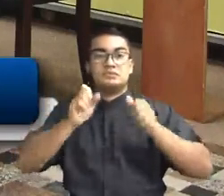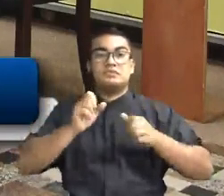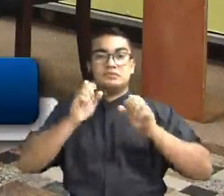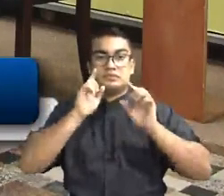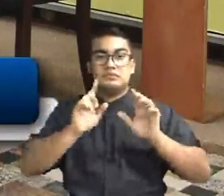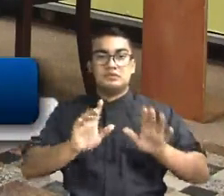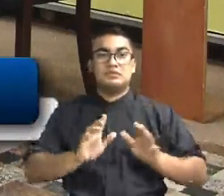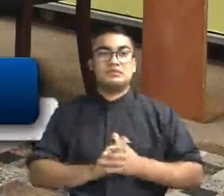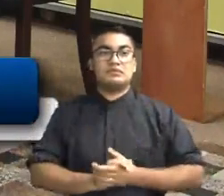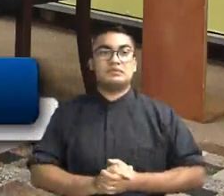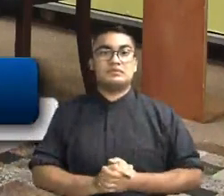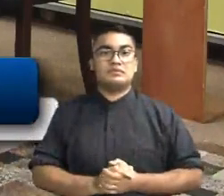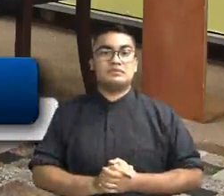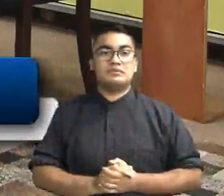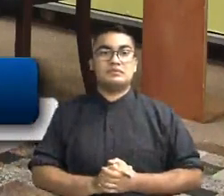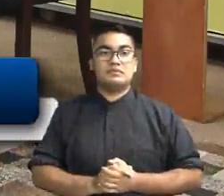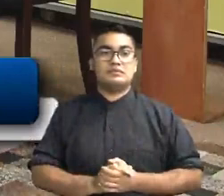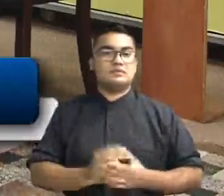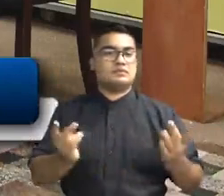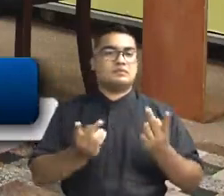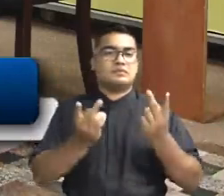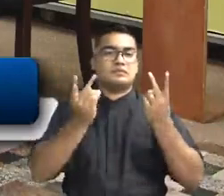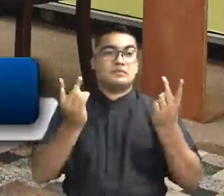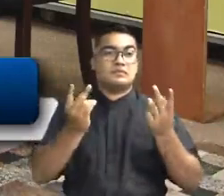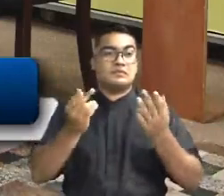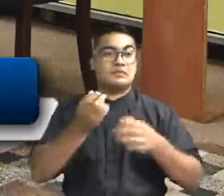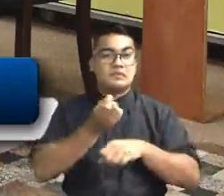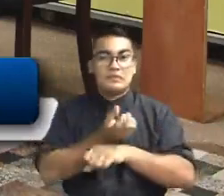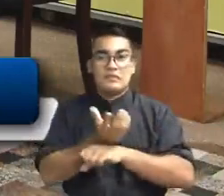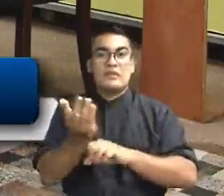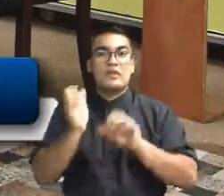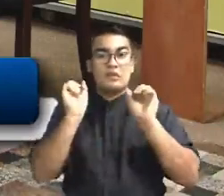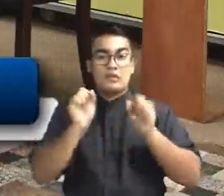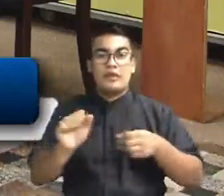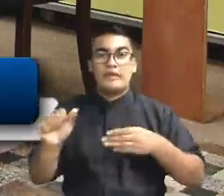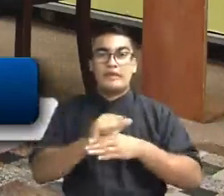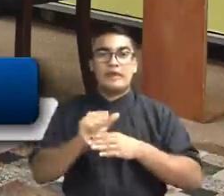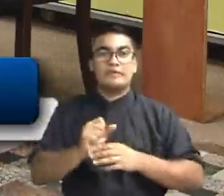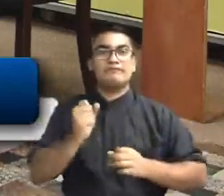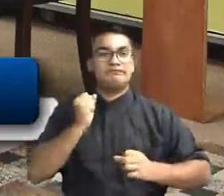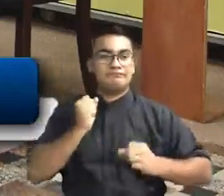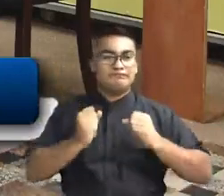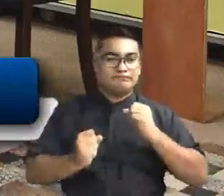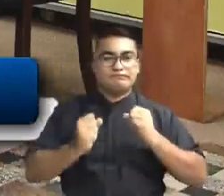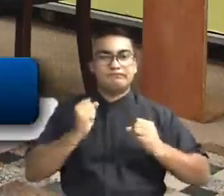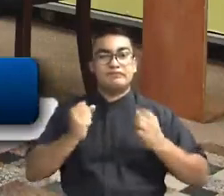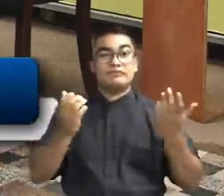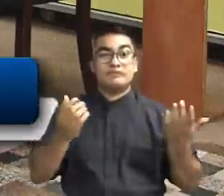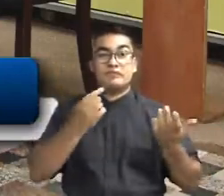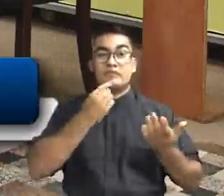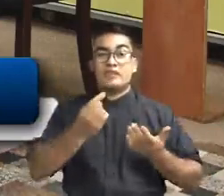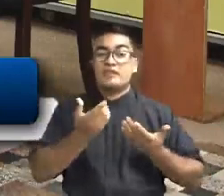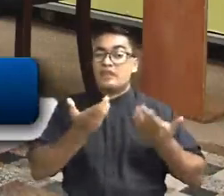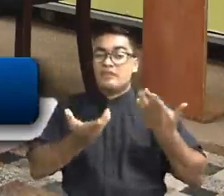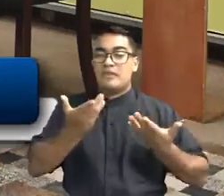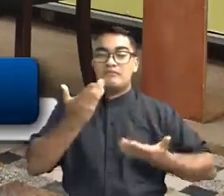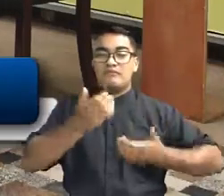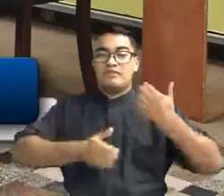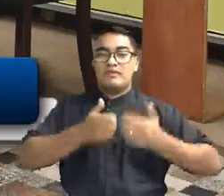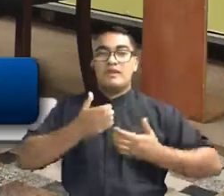ningún inconveniente. En cuanto al estilo de vida, ¿es recomendable que hagan o no ejercicio? Depende del daño pulmonar. Generalmente